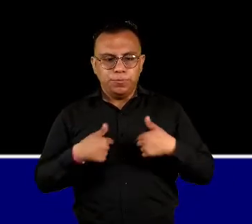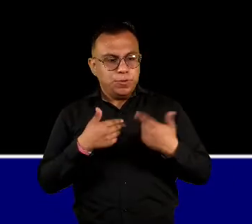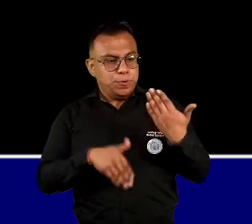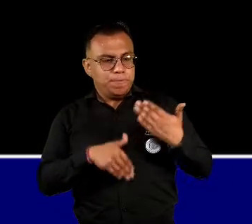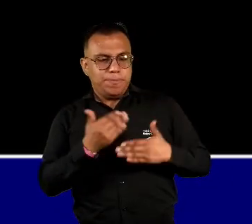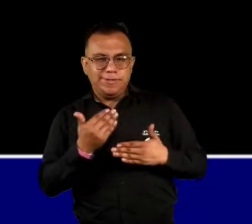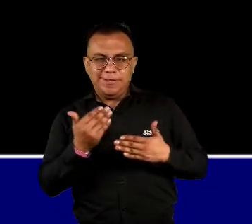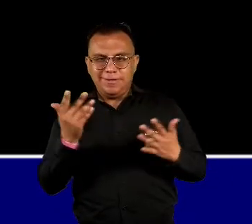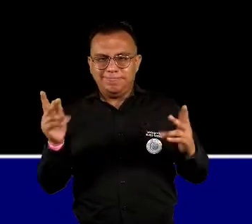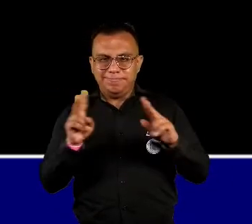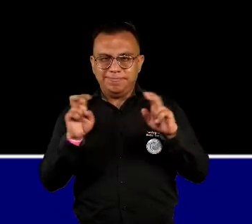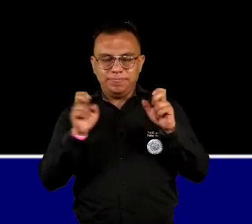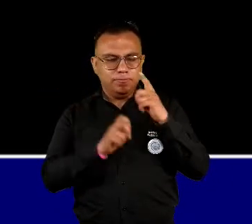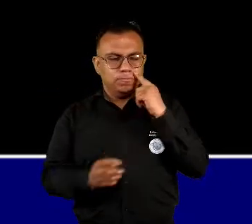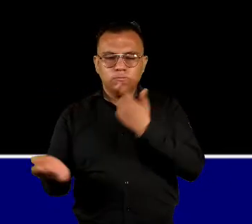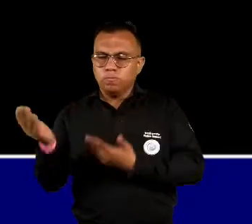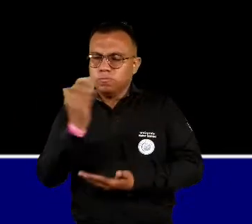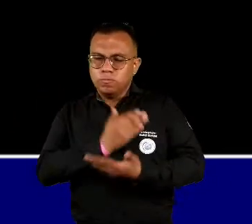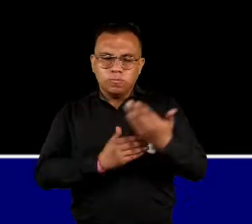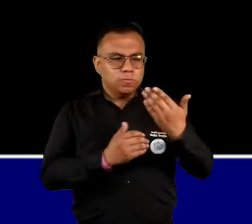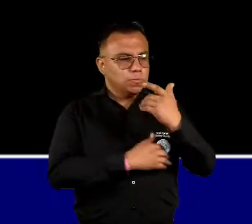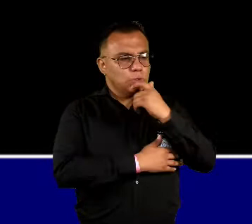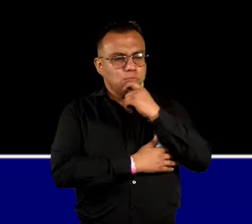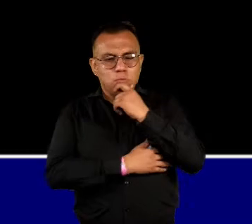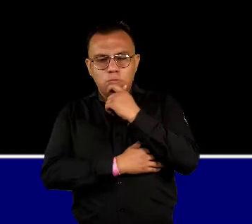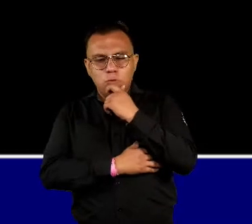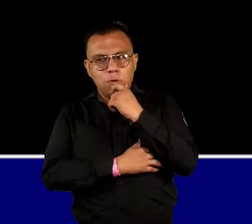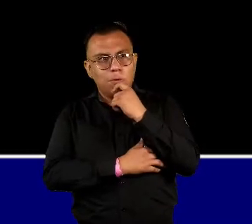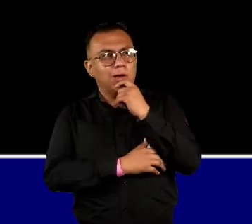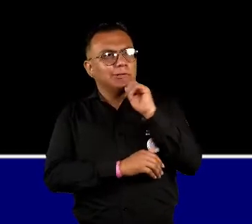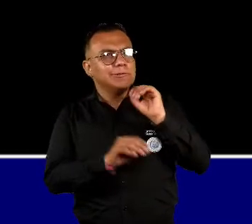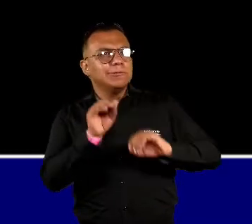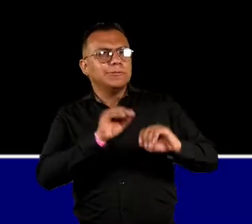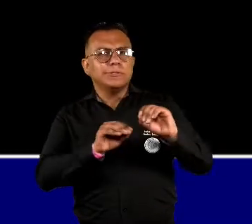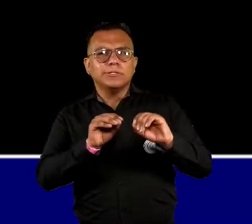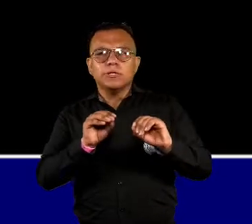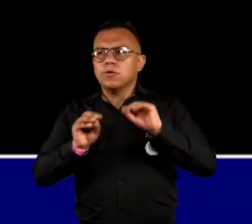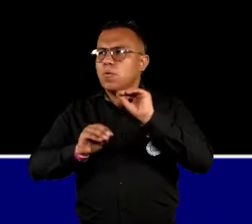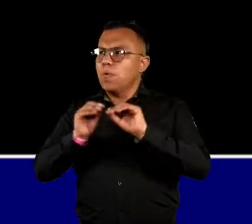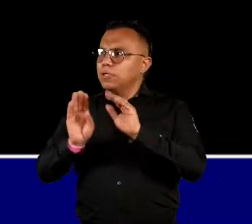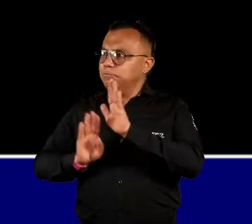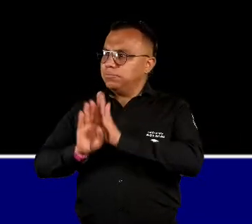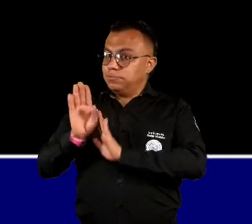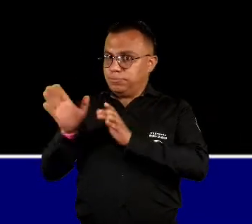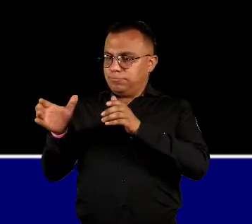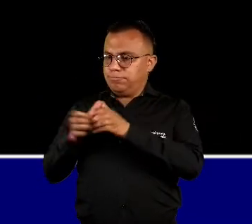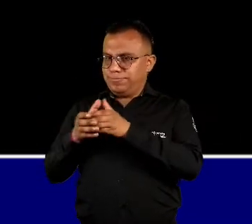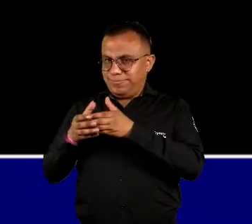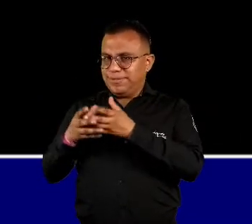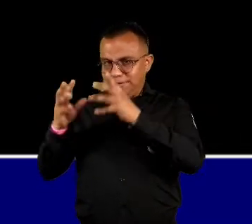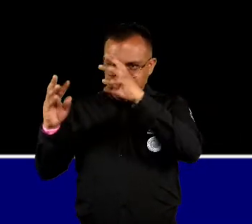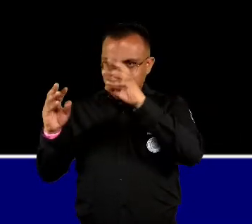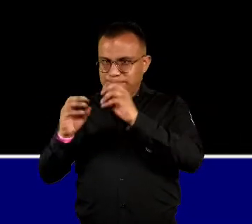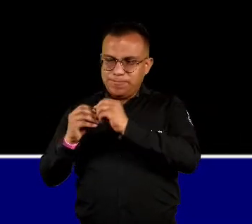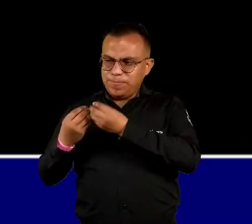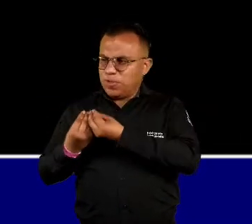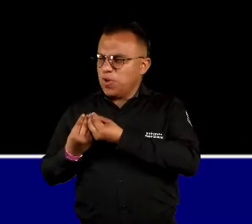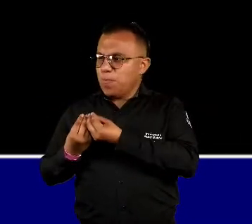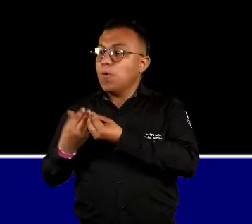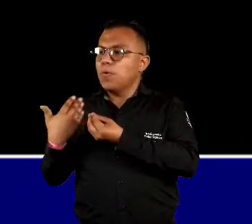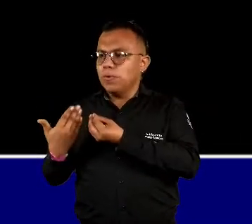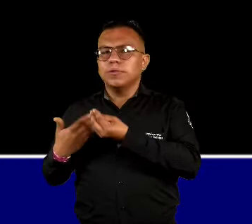a analizar Cómo emprender cómo tres ogs junto a mi socio y vamos a